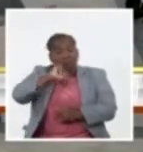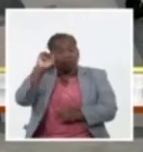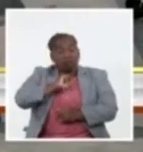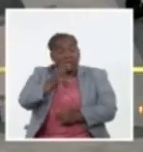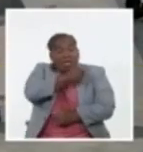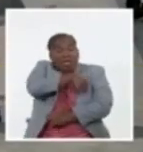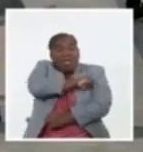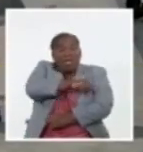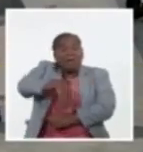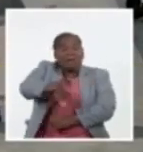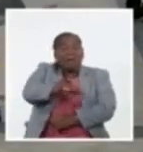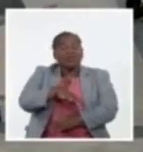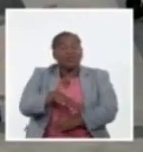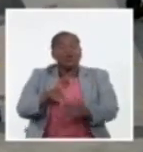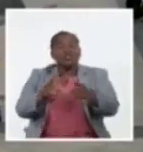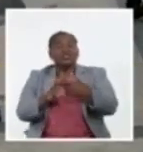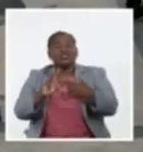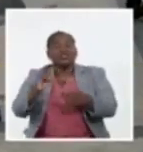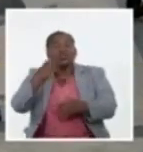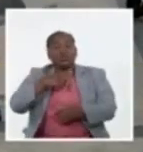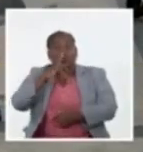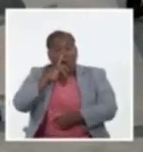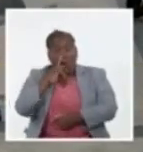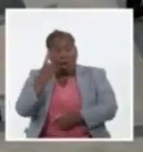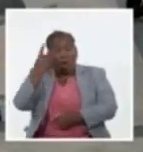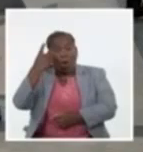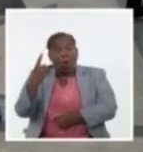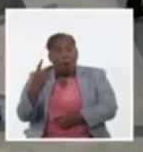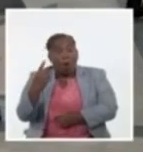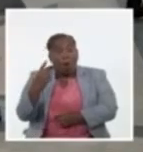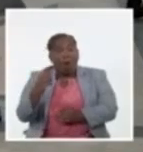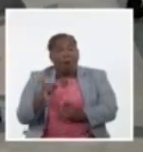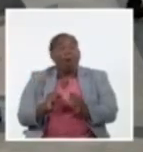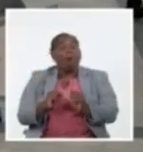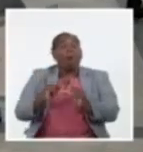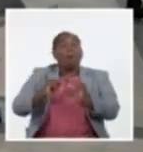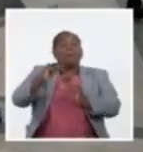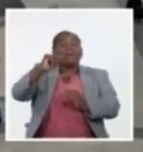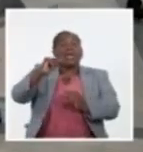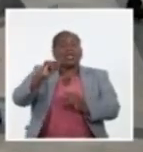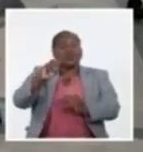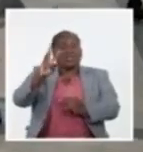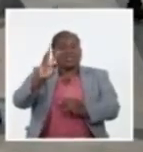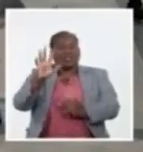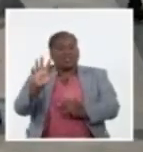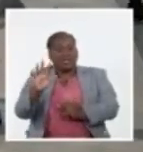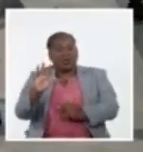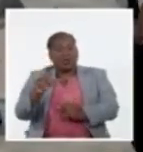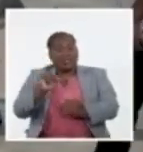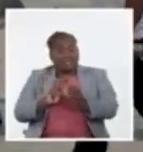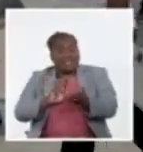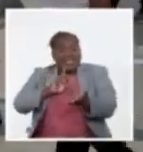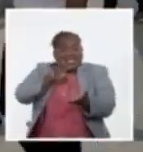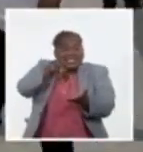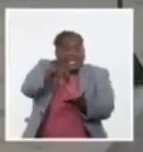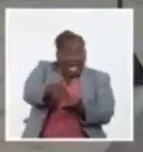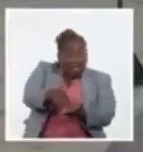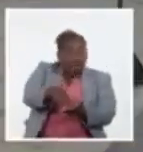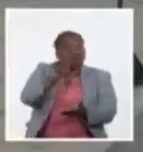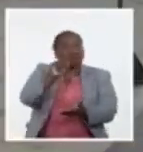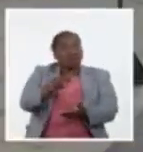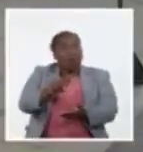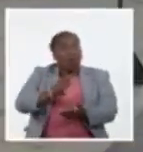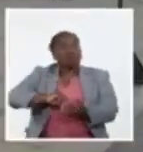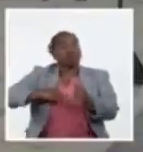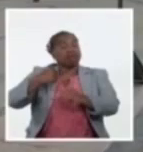español Joan Chevy Guzmán, con marca de 1 metro y 35 centímetros. Ese salto superó el récord nacional de Cuba